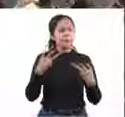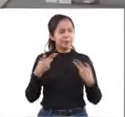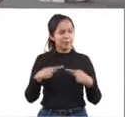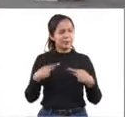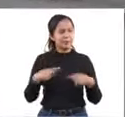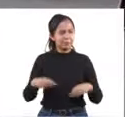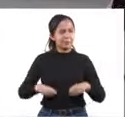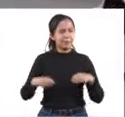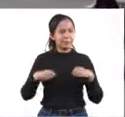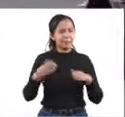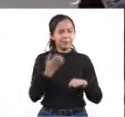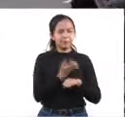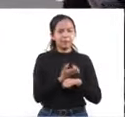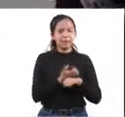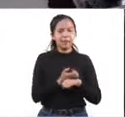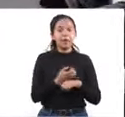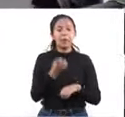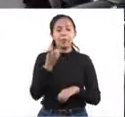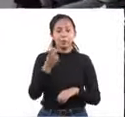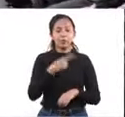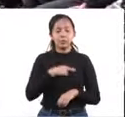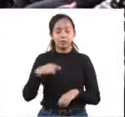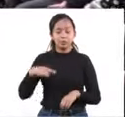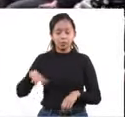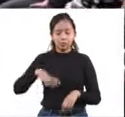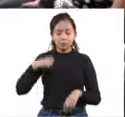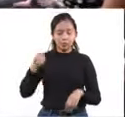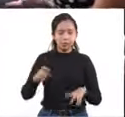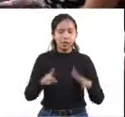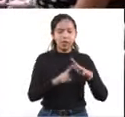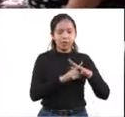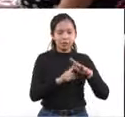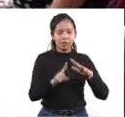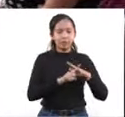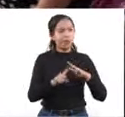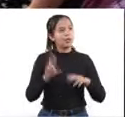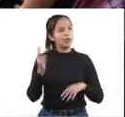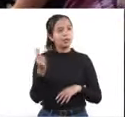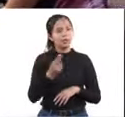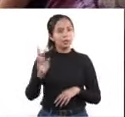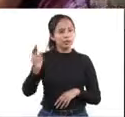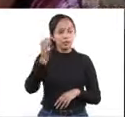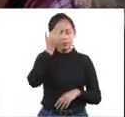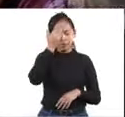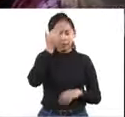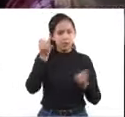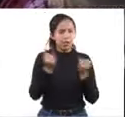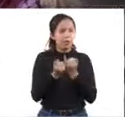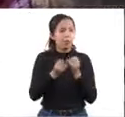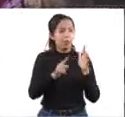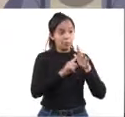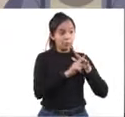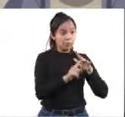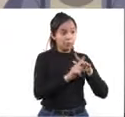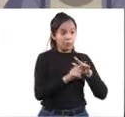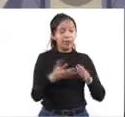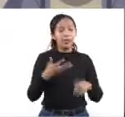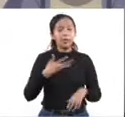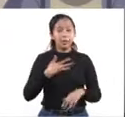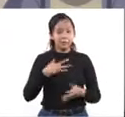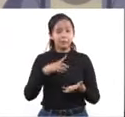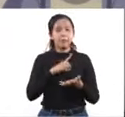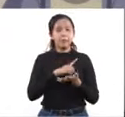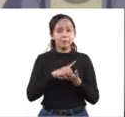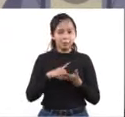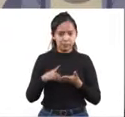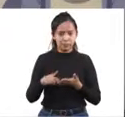luchando porque la migración sea reconocida, porque tengan los derechos laborales que deben tener y porque tengan todos